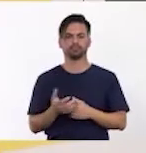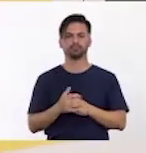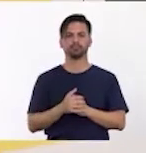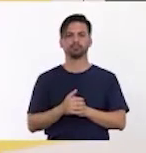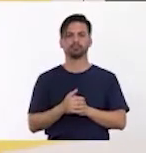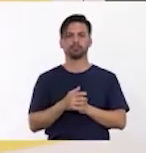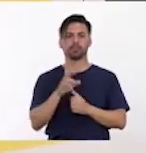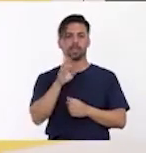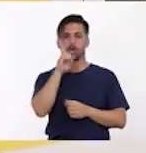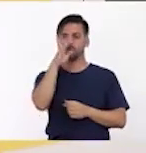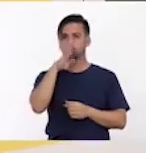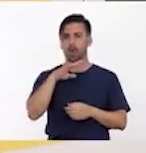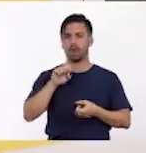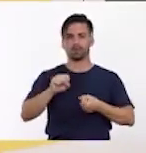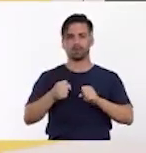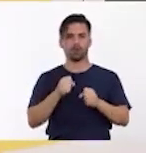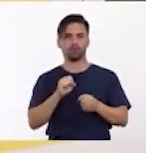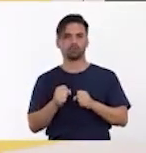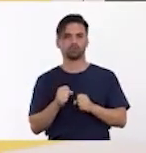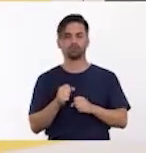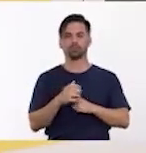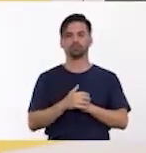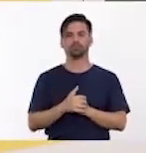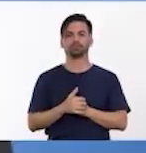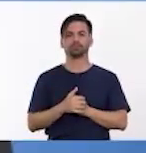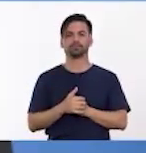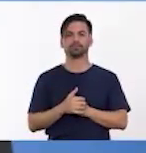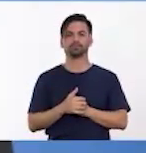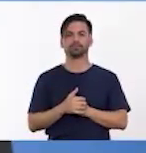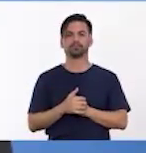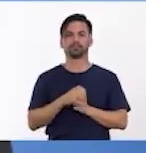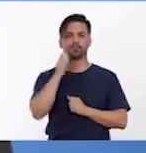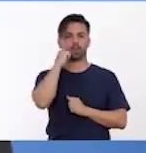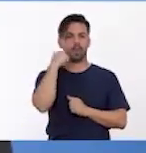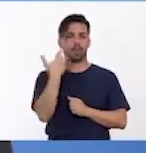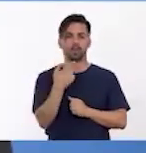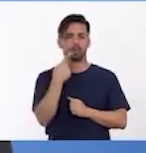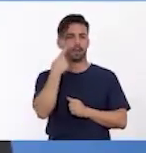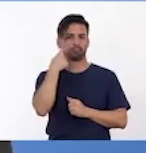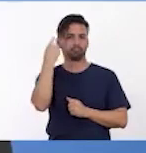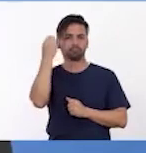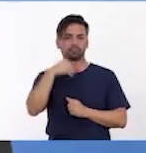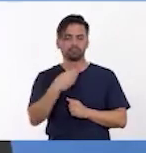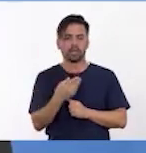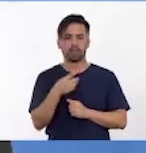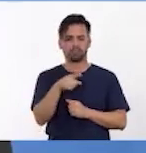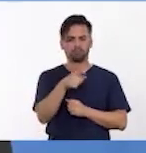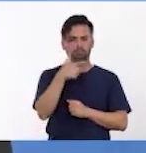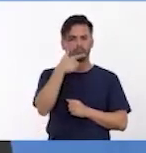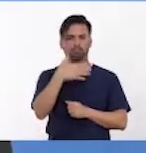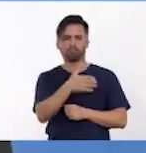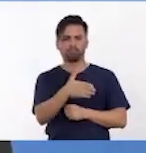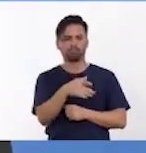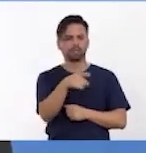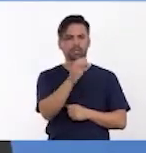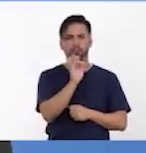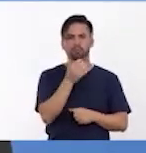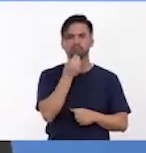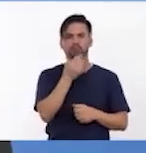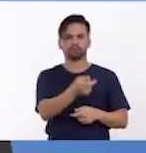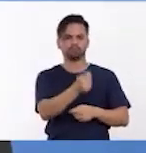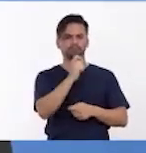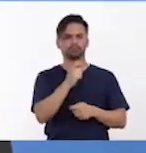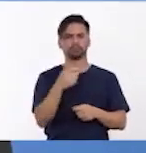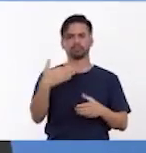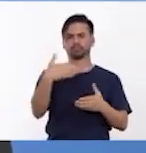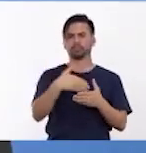realizan, también pueden además por desconocimiento, también pueden estar afectando las especies,